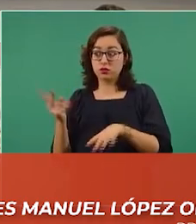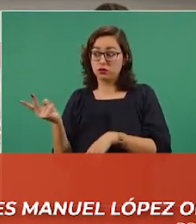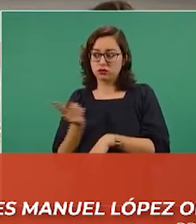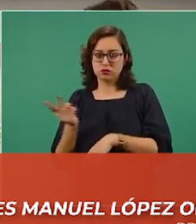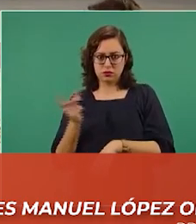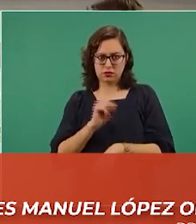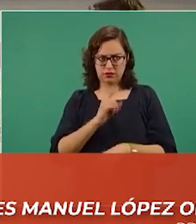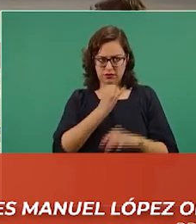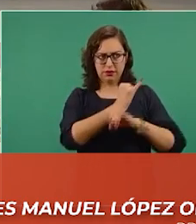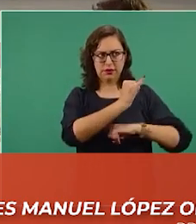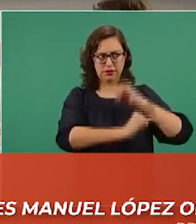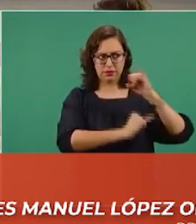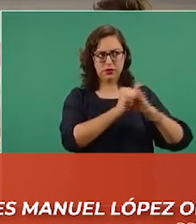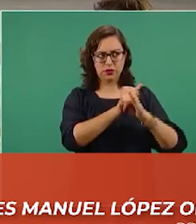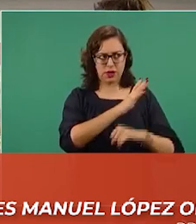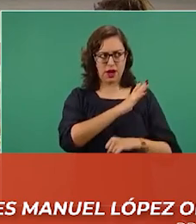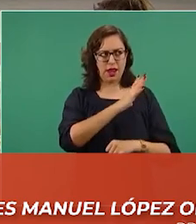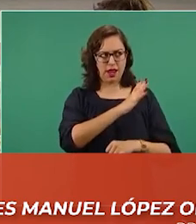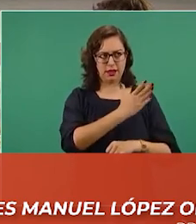este es el señor